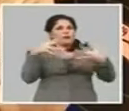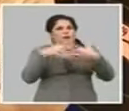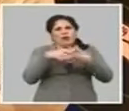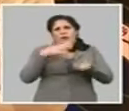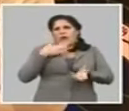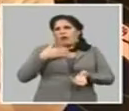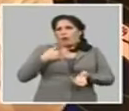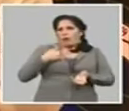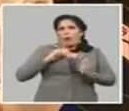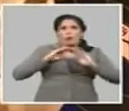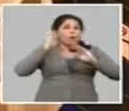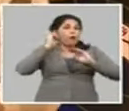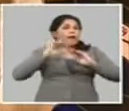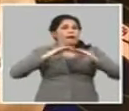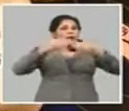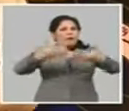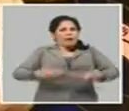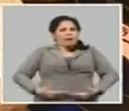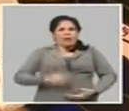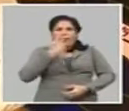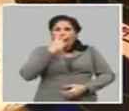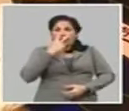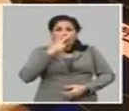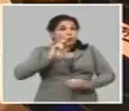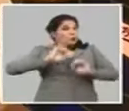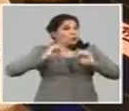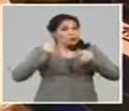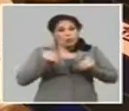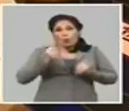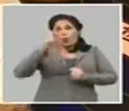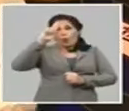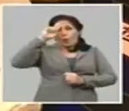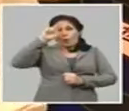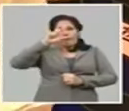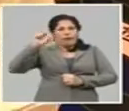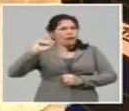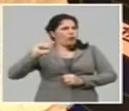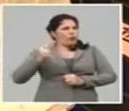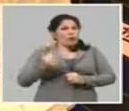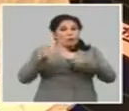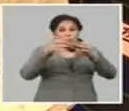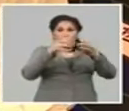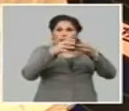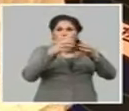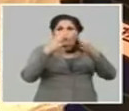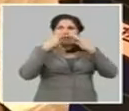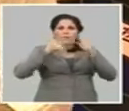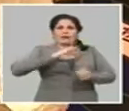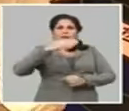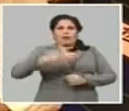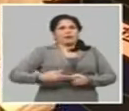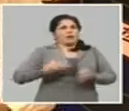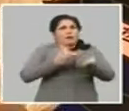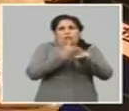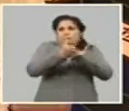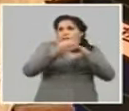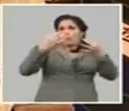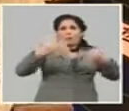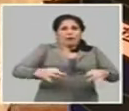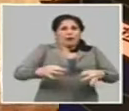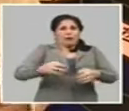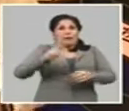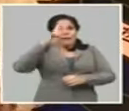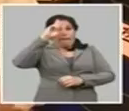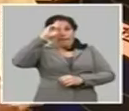quedan las embarazadas todas las consultas que protegen nuestros grupos vulnerables de nuestro país se mantienen las consultas médicas se